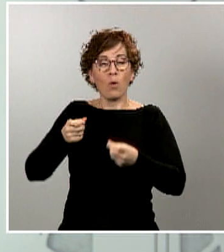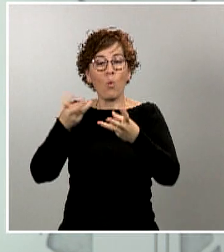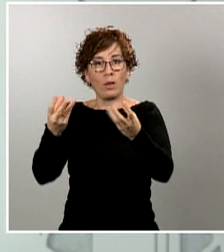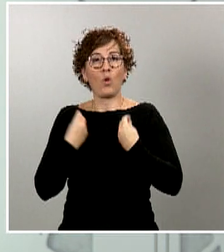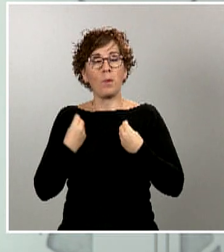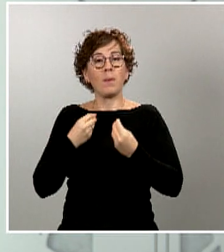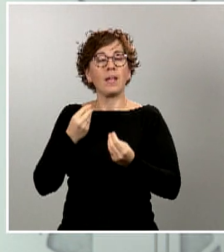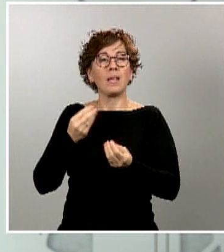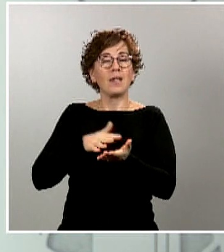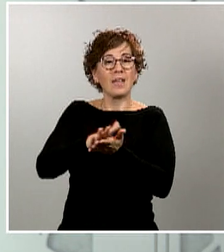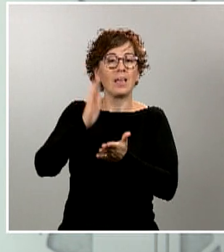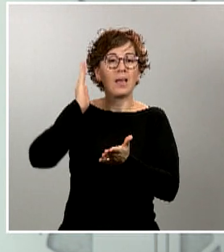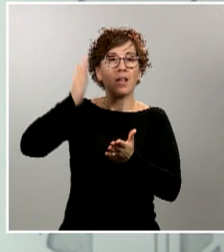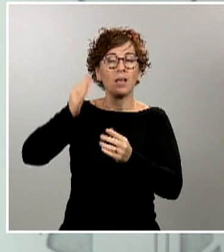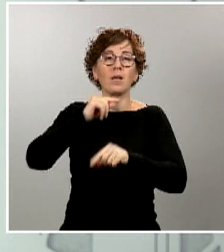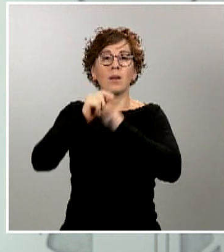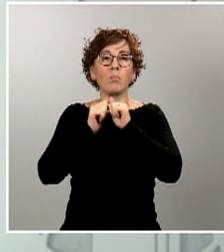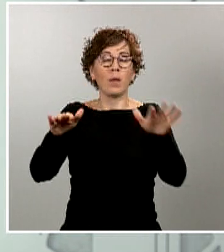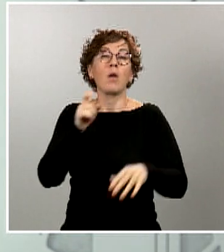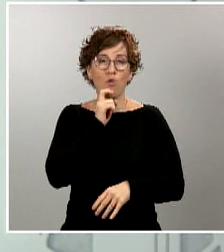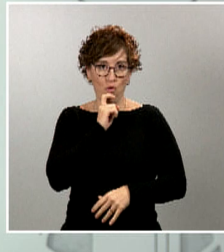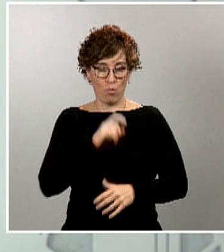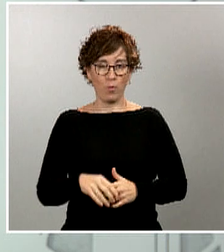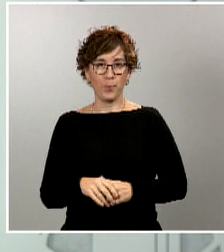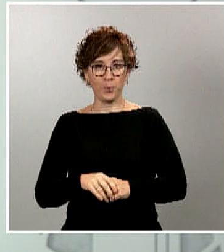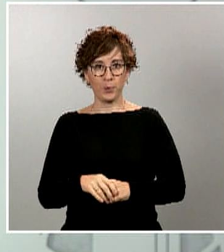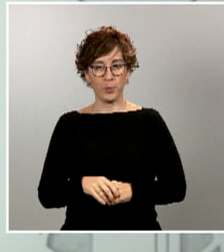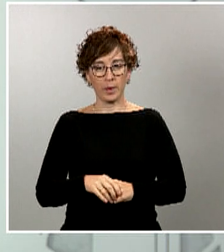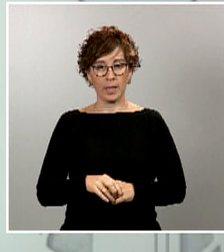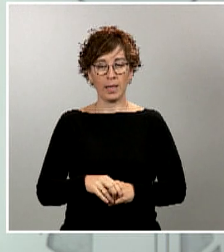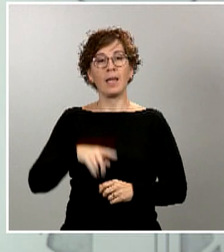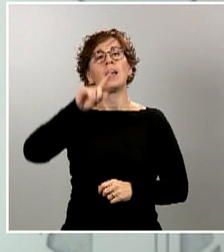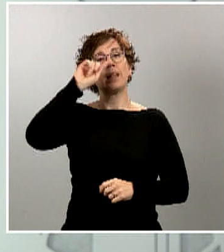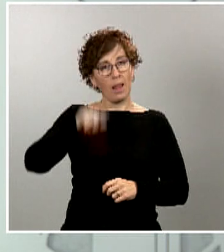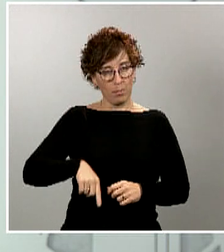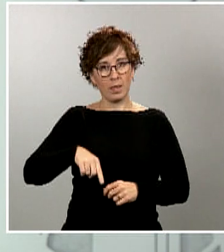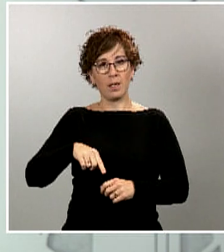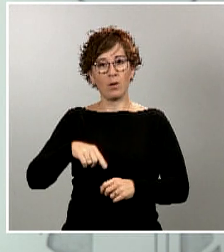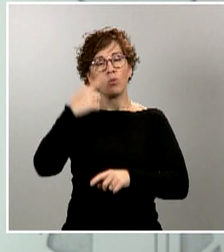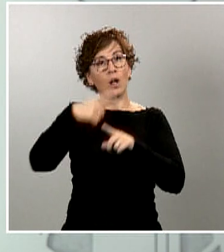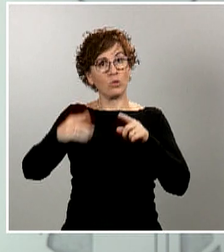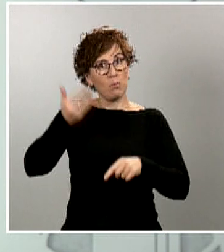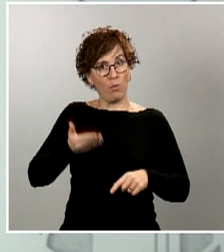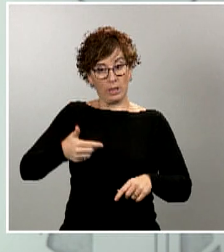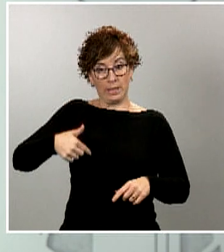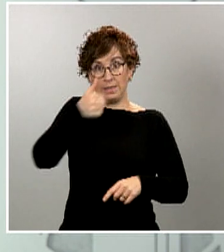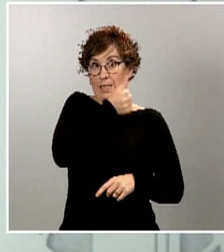uno de los territorios. Quiero referirme también a un elemento que ha sido muy importante esta semana, porque es un elemento